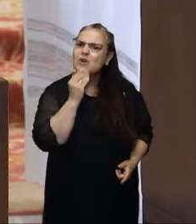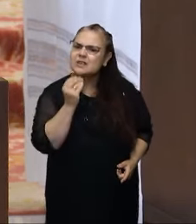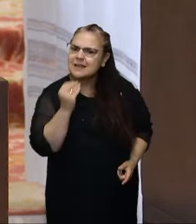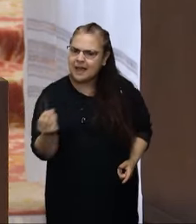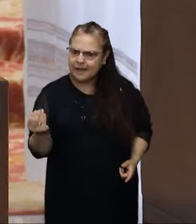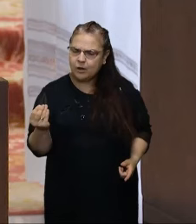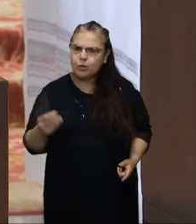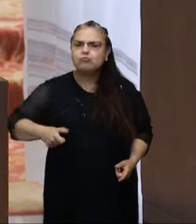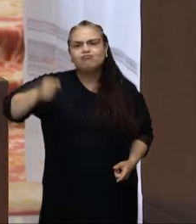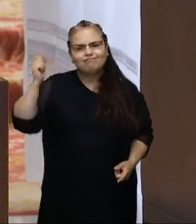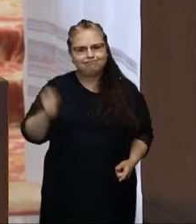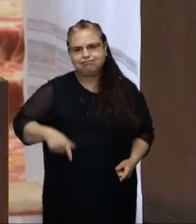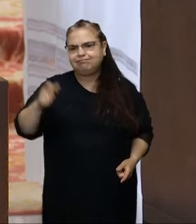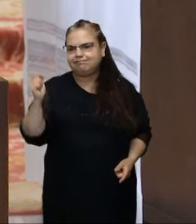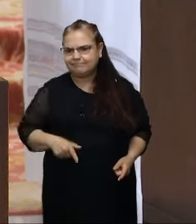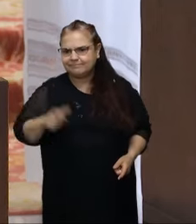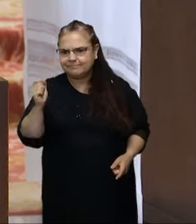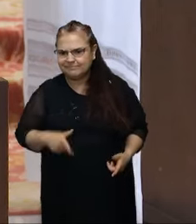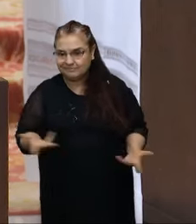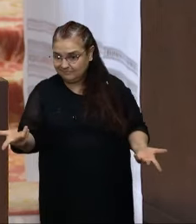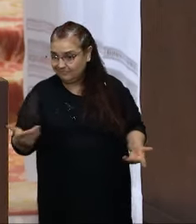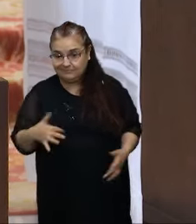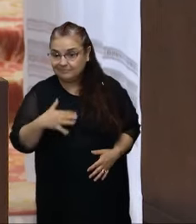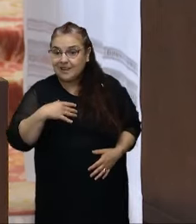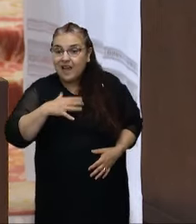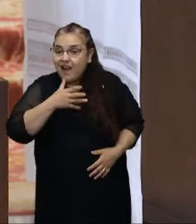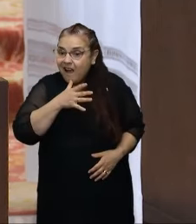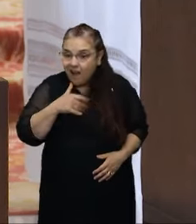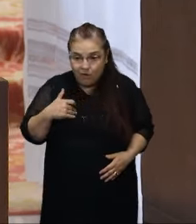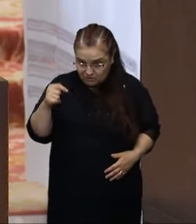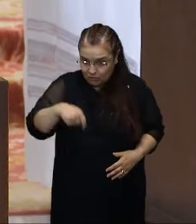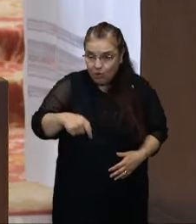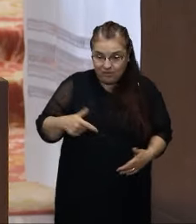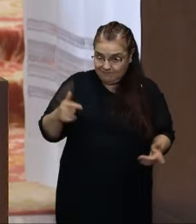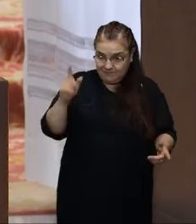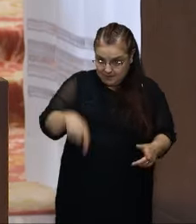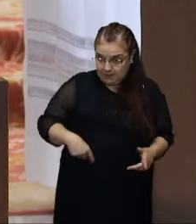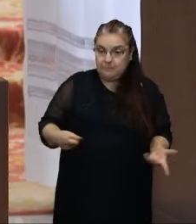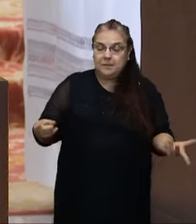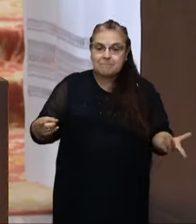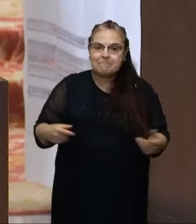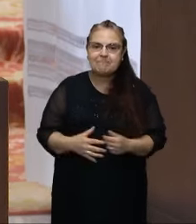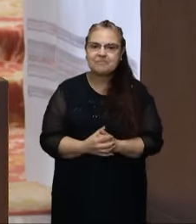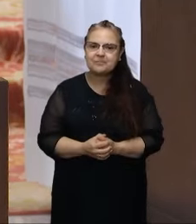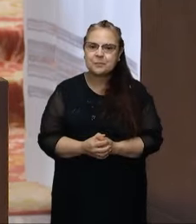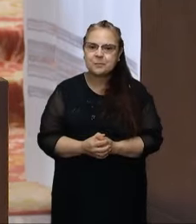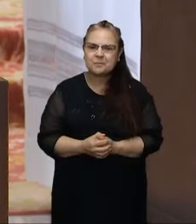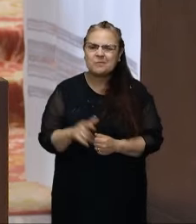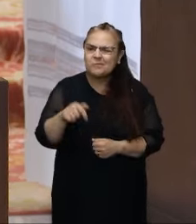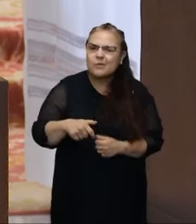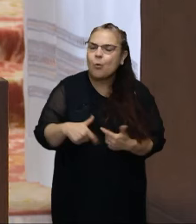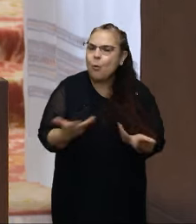fue muy frecuente, como lo sigue siendo también hoy. Es la